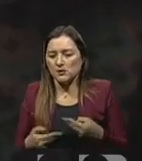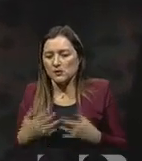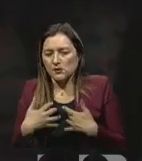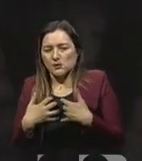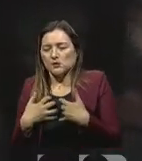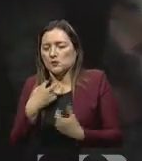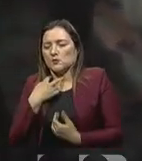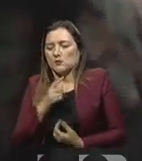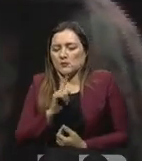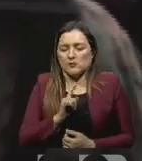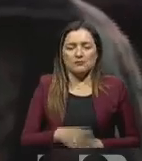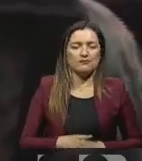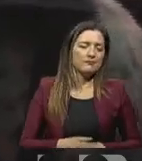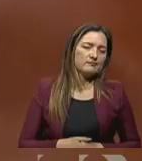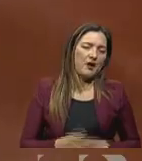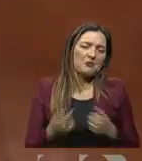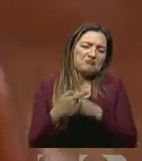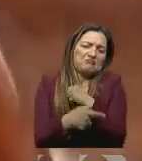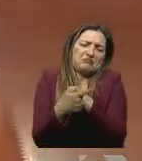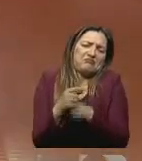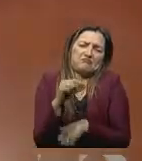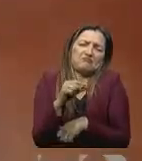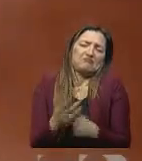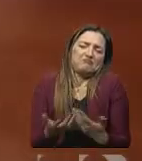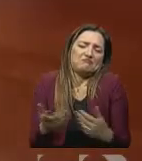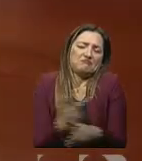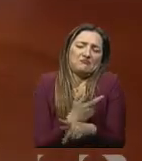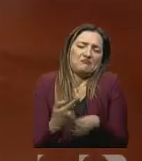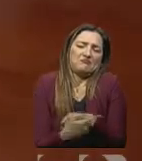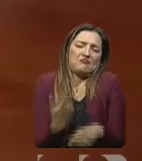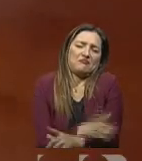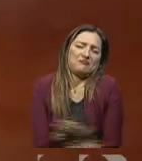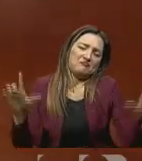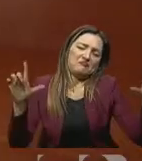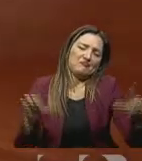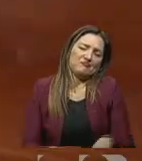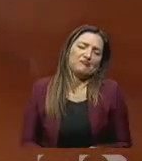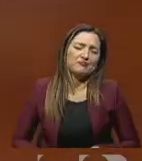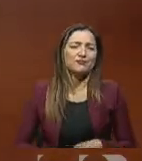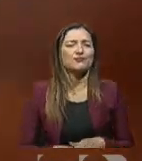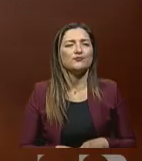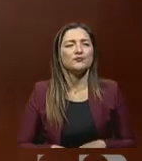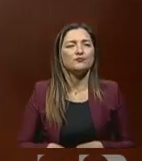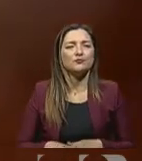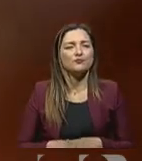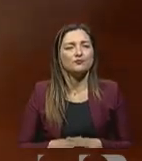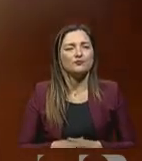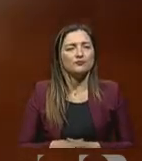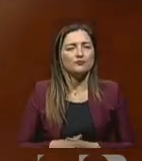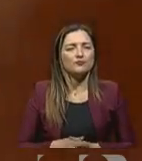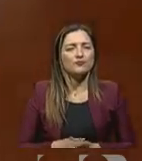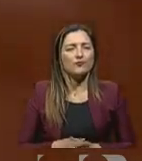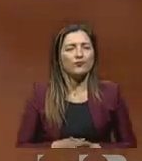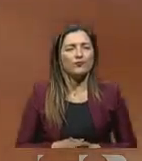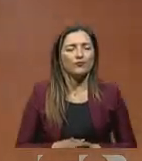como ahora que son penas mínimas o lo que es peor que los implicados queden en libertad